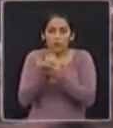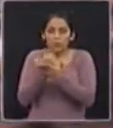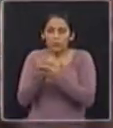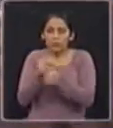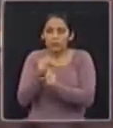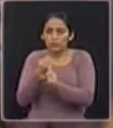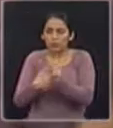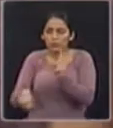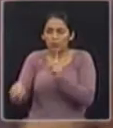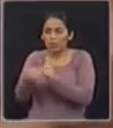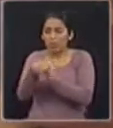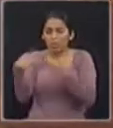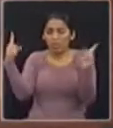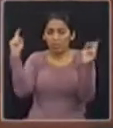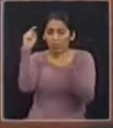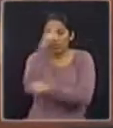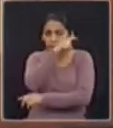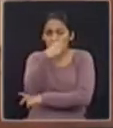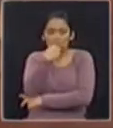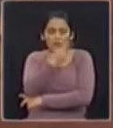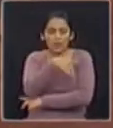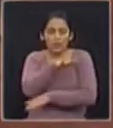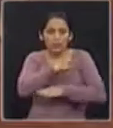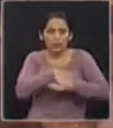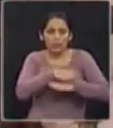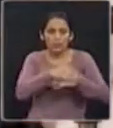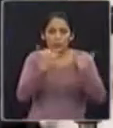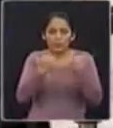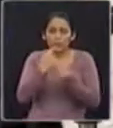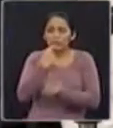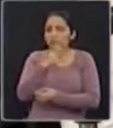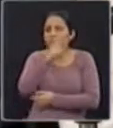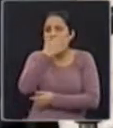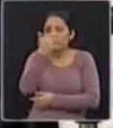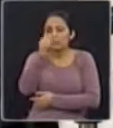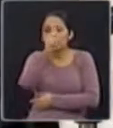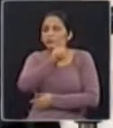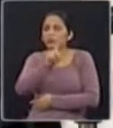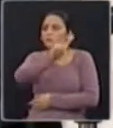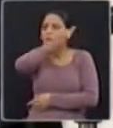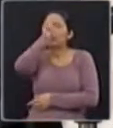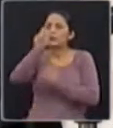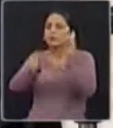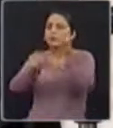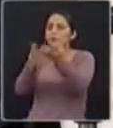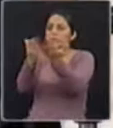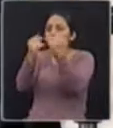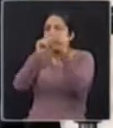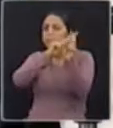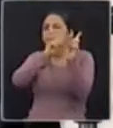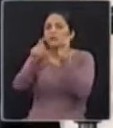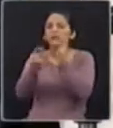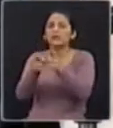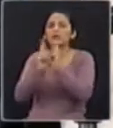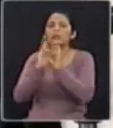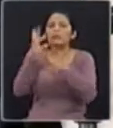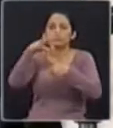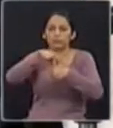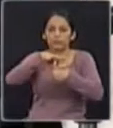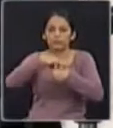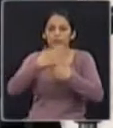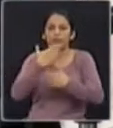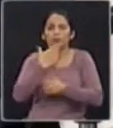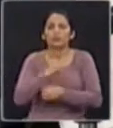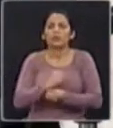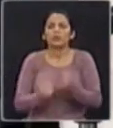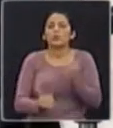ello, respaldan una eventual consulta popular. Consulta popular que apruebe una Asamblea Nacional